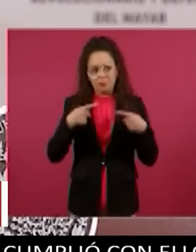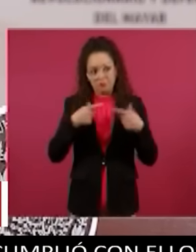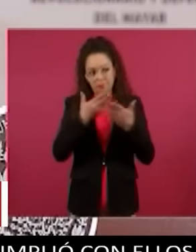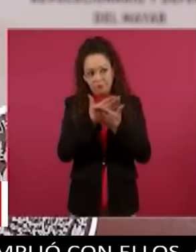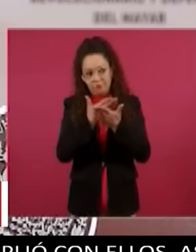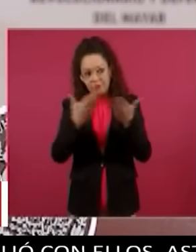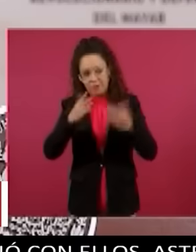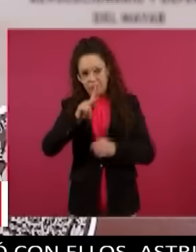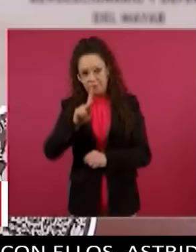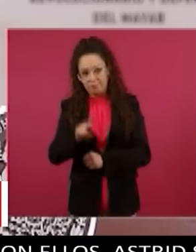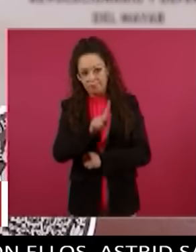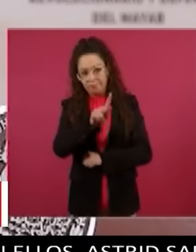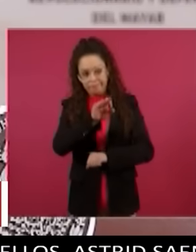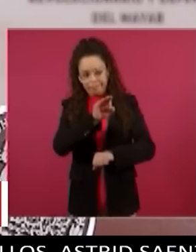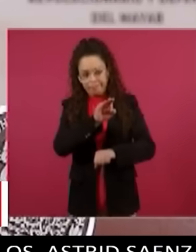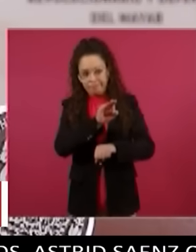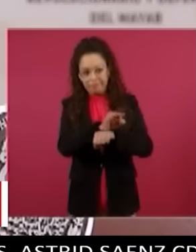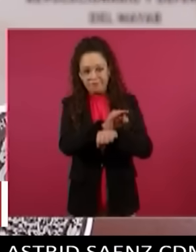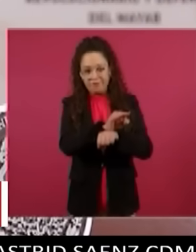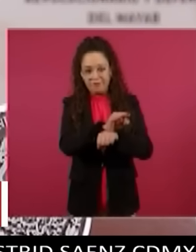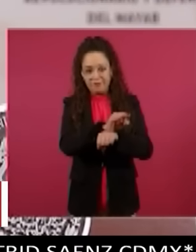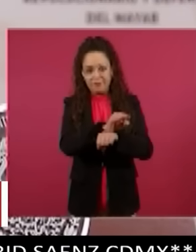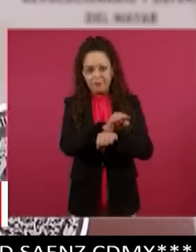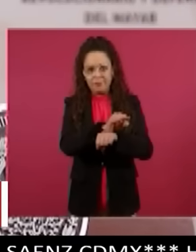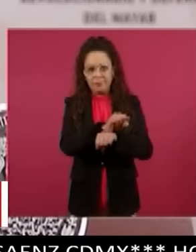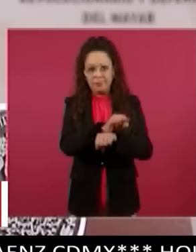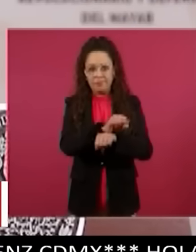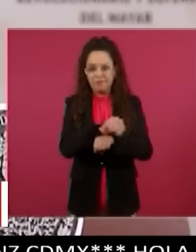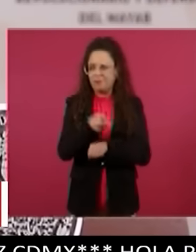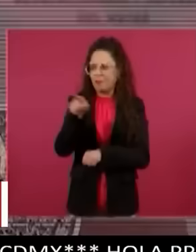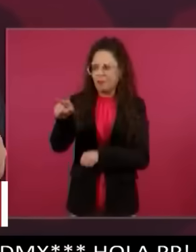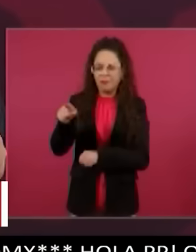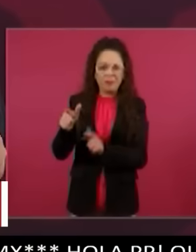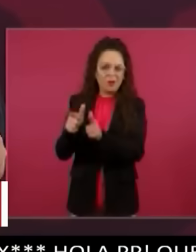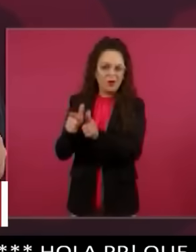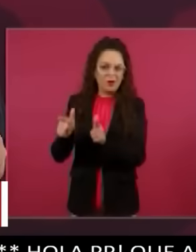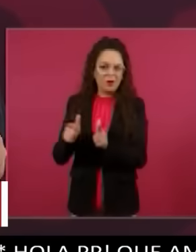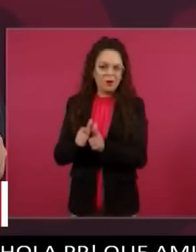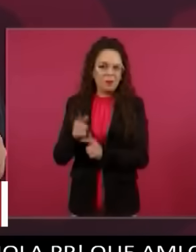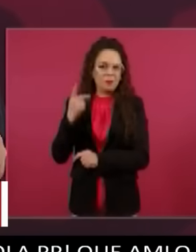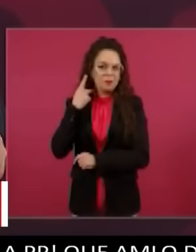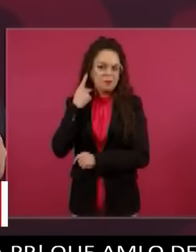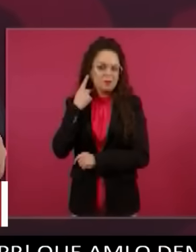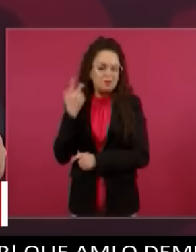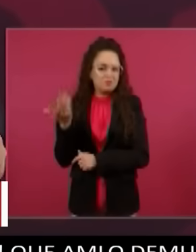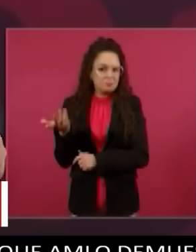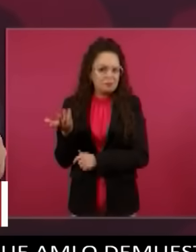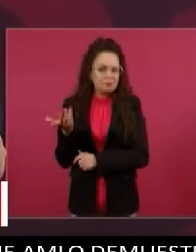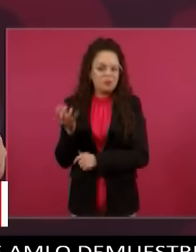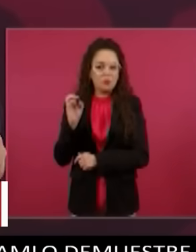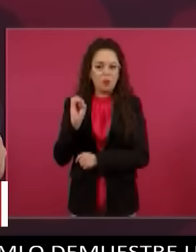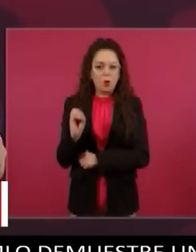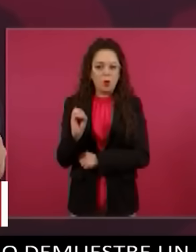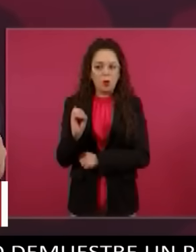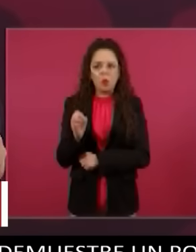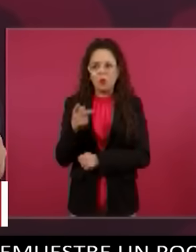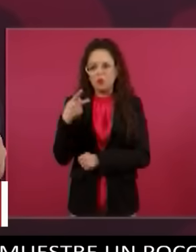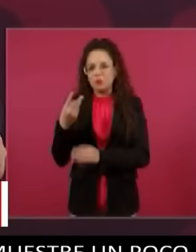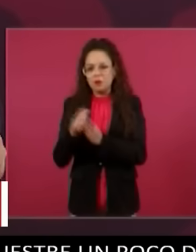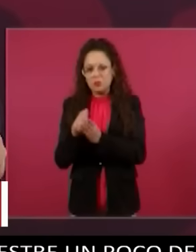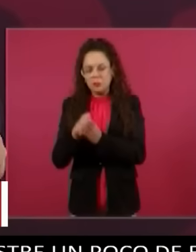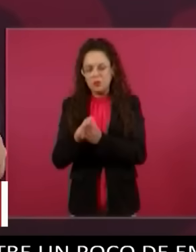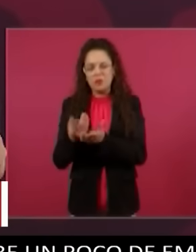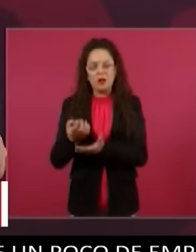el sexenio más ensangrentado en los últimos 100 años de México. El que combatiría